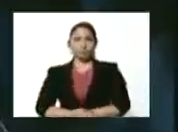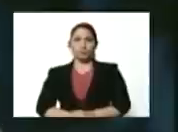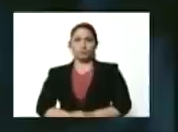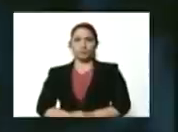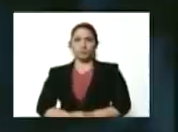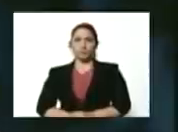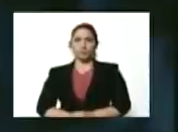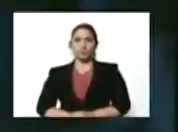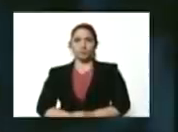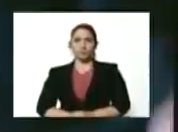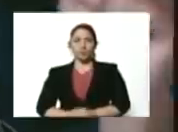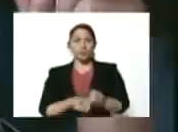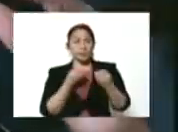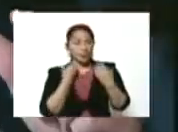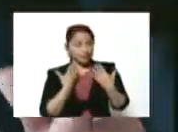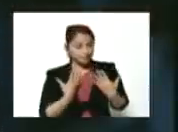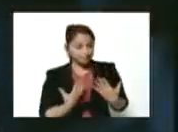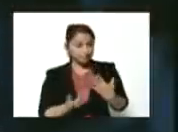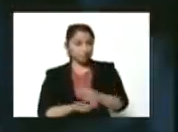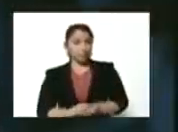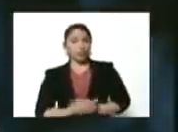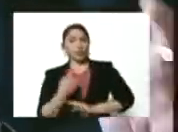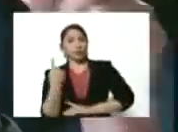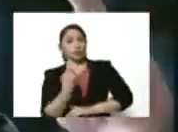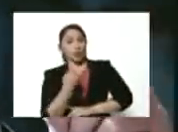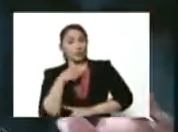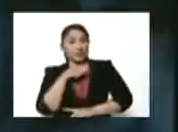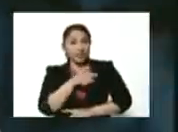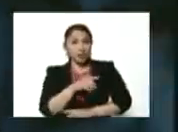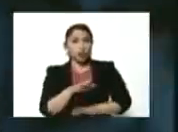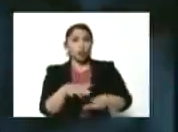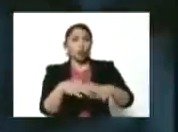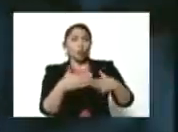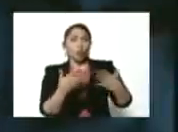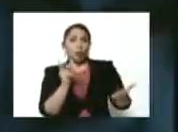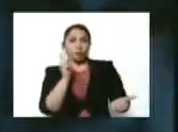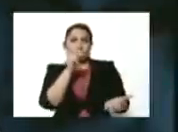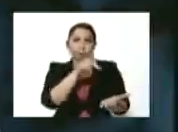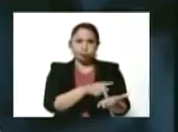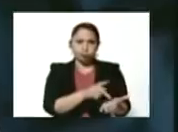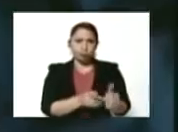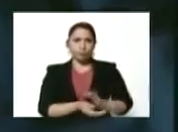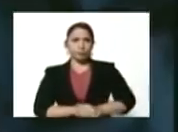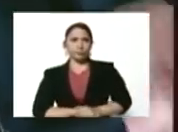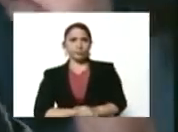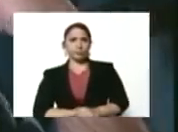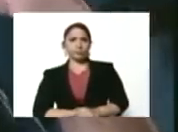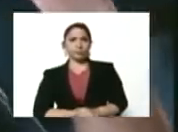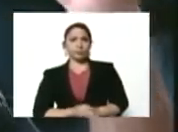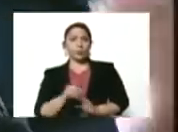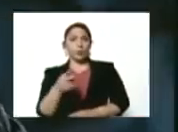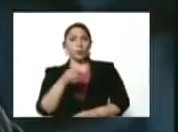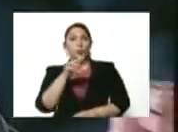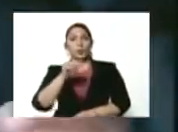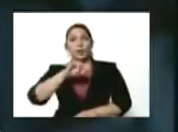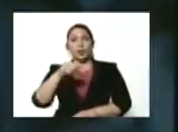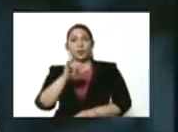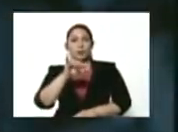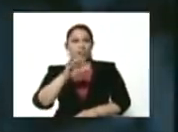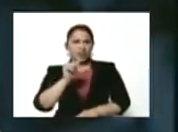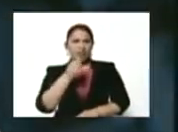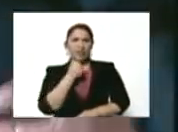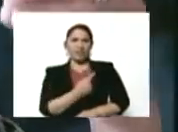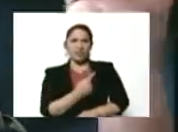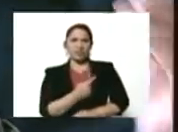Gutiérrez Aranguren. Bien, no solamente eso, sino que cuando llegan a la Alta Guajira, lo señala